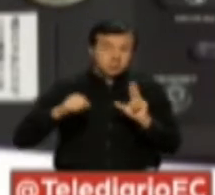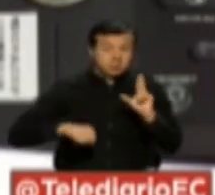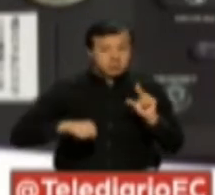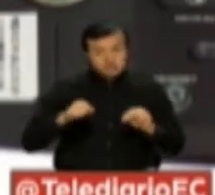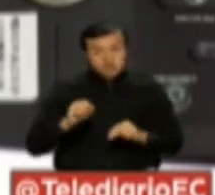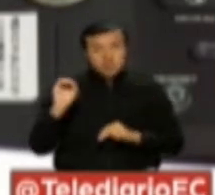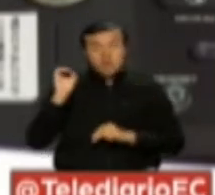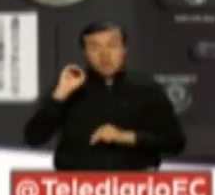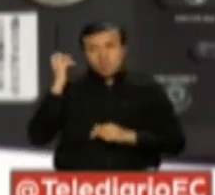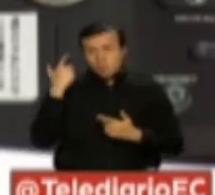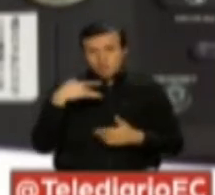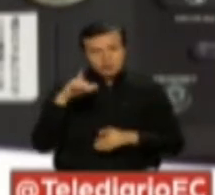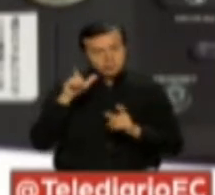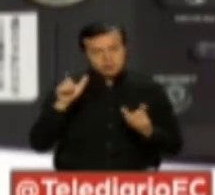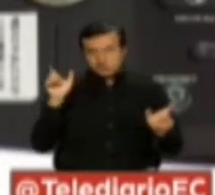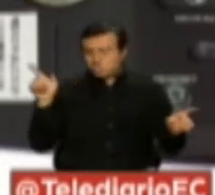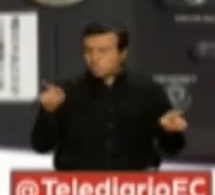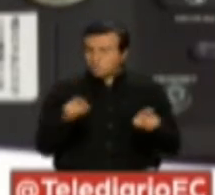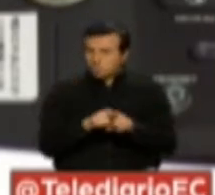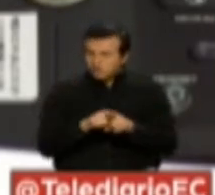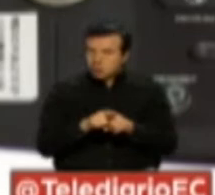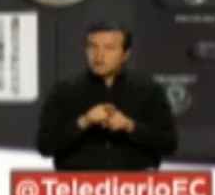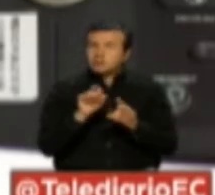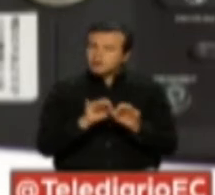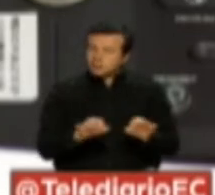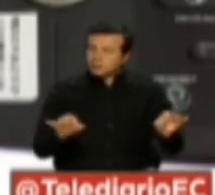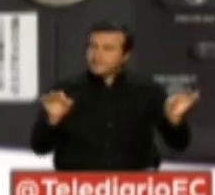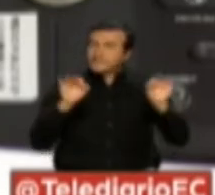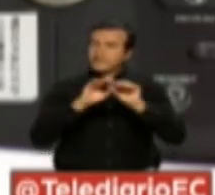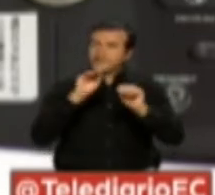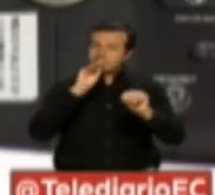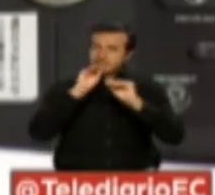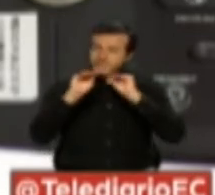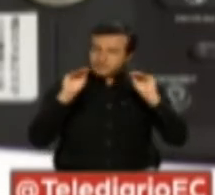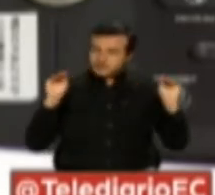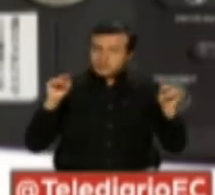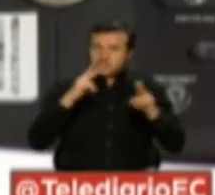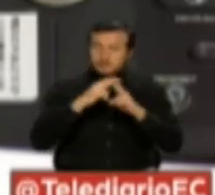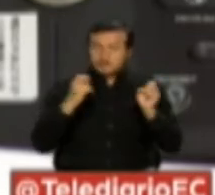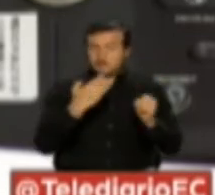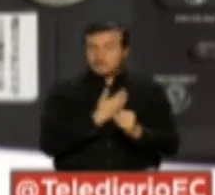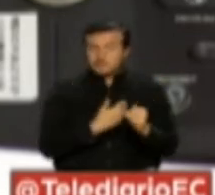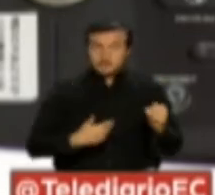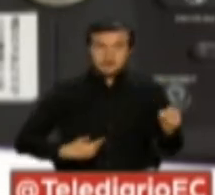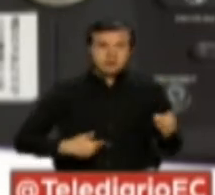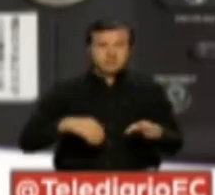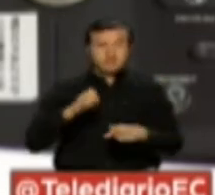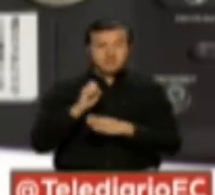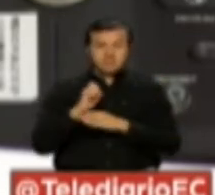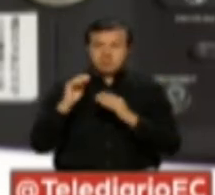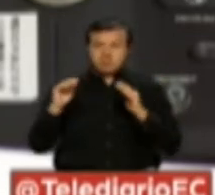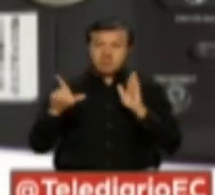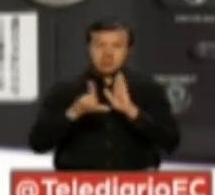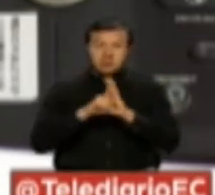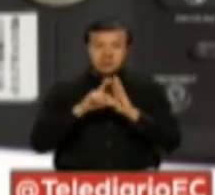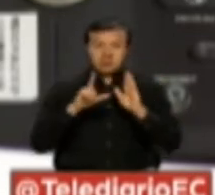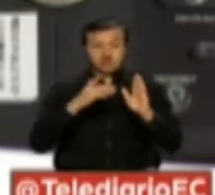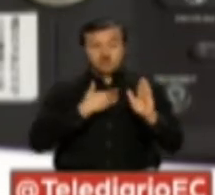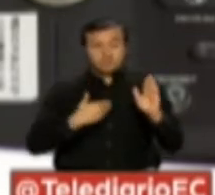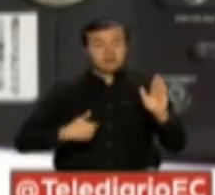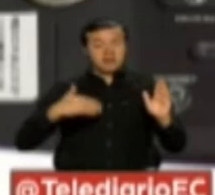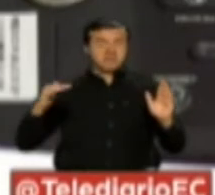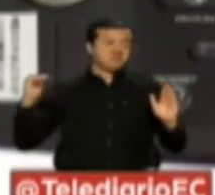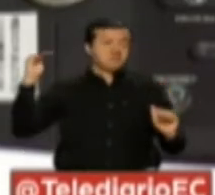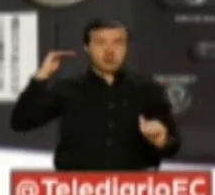deberá hacer como a cualquier ciudadano. Y eso también es importante enfatizar. El expresidente de la República no está por encima de la ley. Él